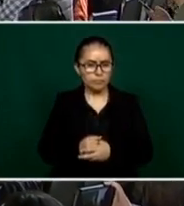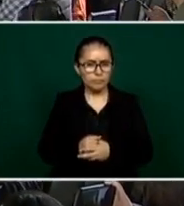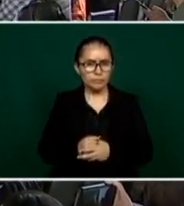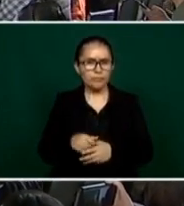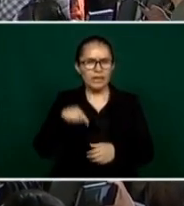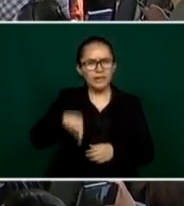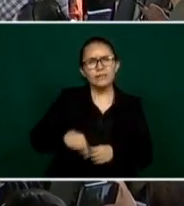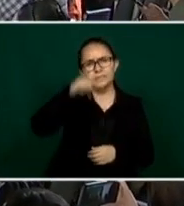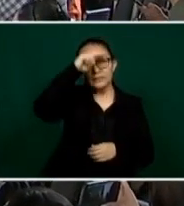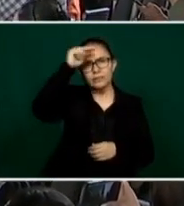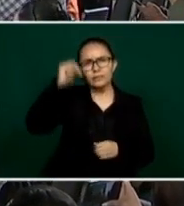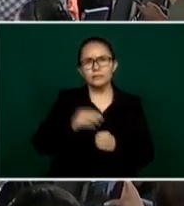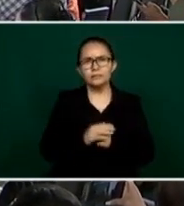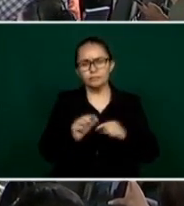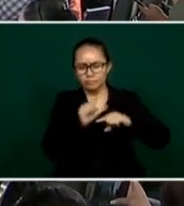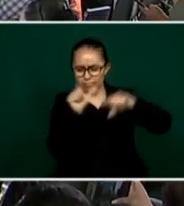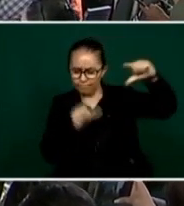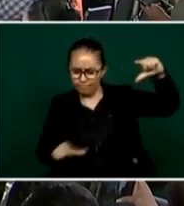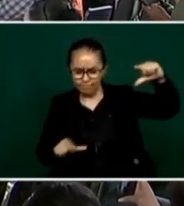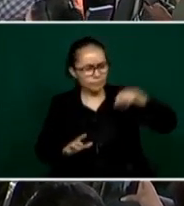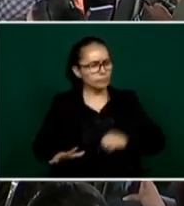en Nayarit y en el país,